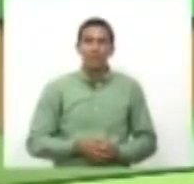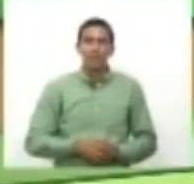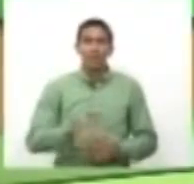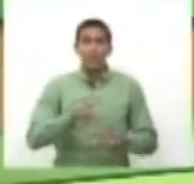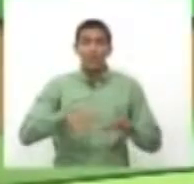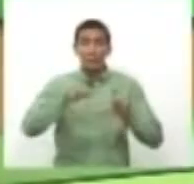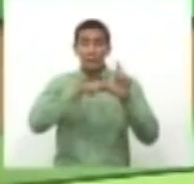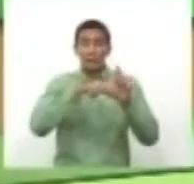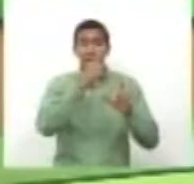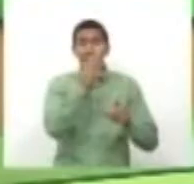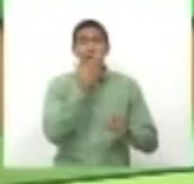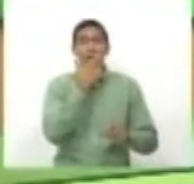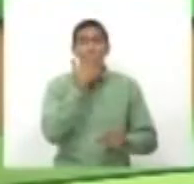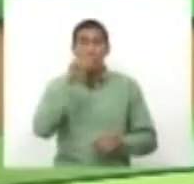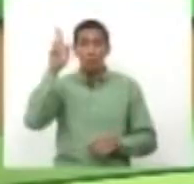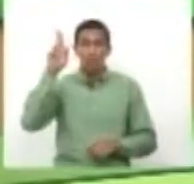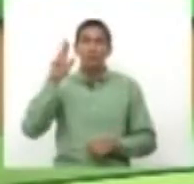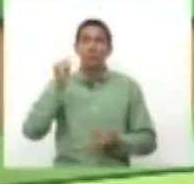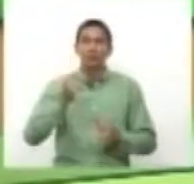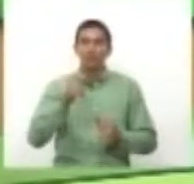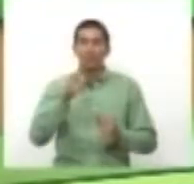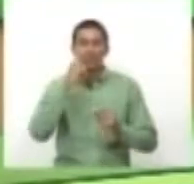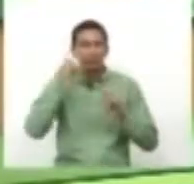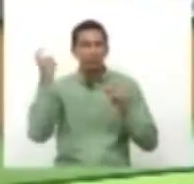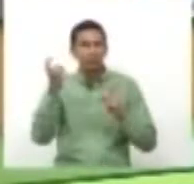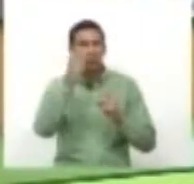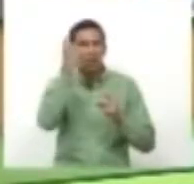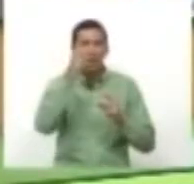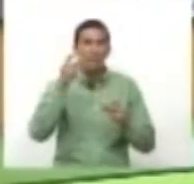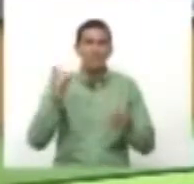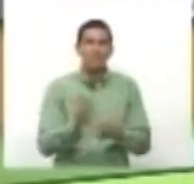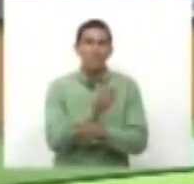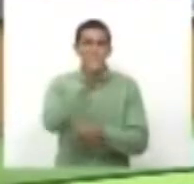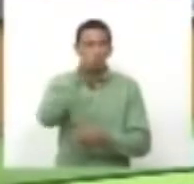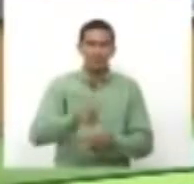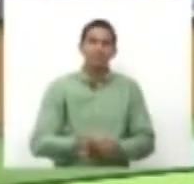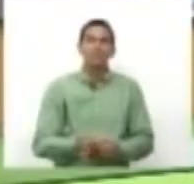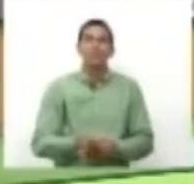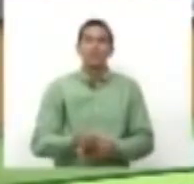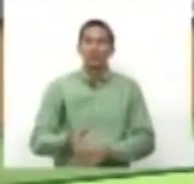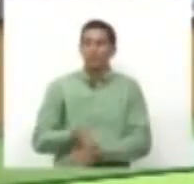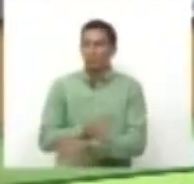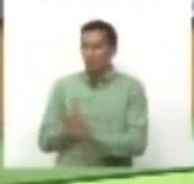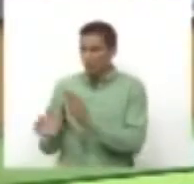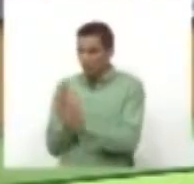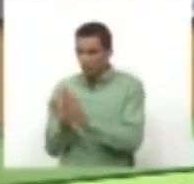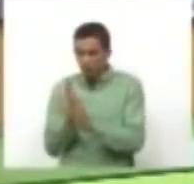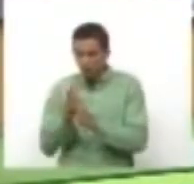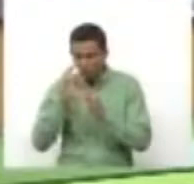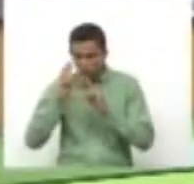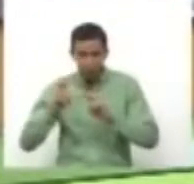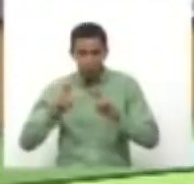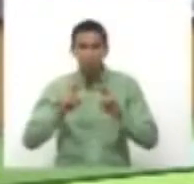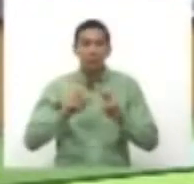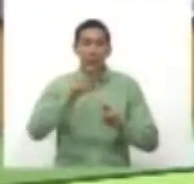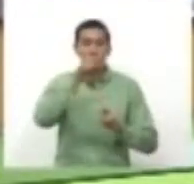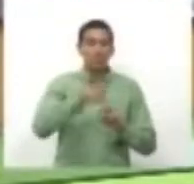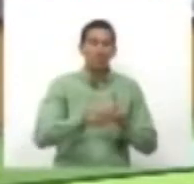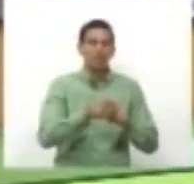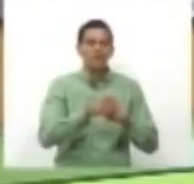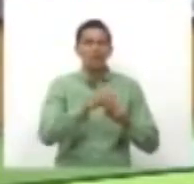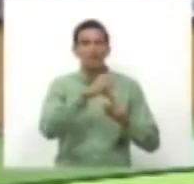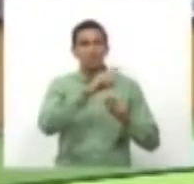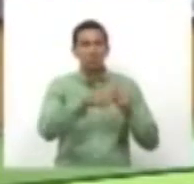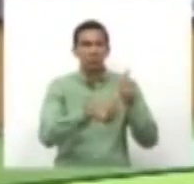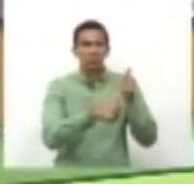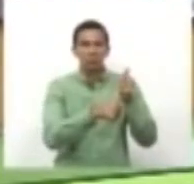banda criminal que era buscado en gran parte de la costa atlántica. De acuerdo con la información de las autoridades, el detenido se encontraba bajo el mando de alias